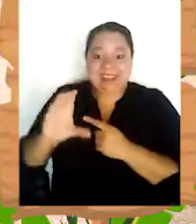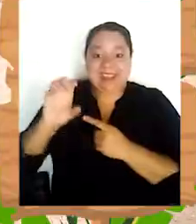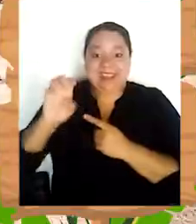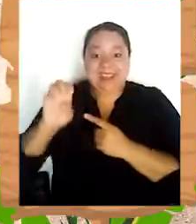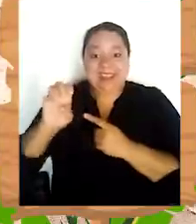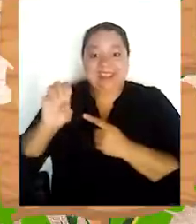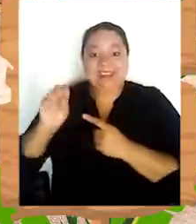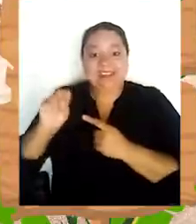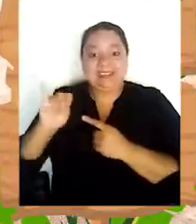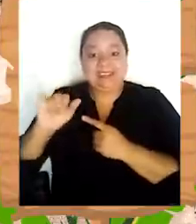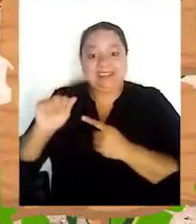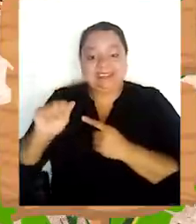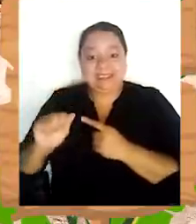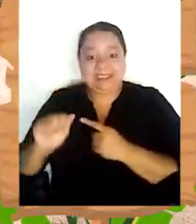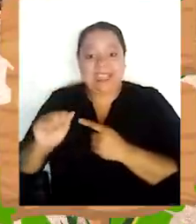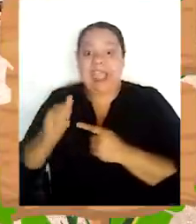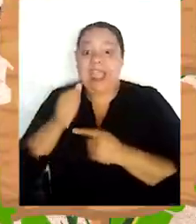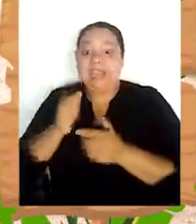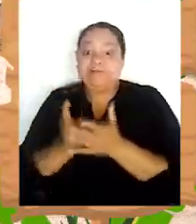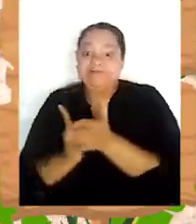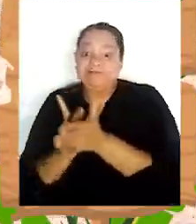yuca.